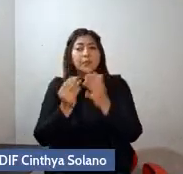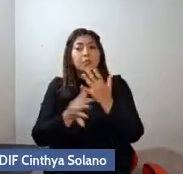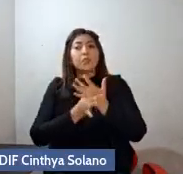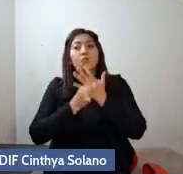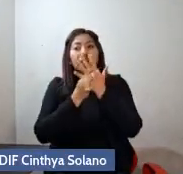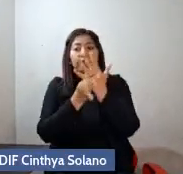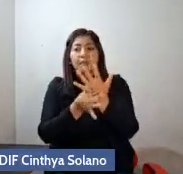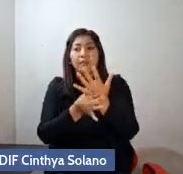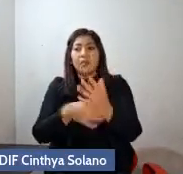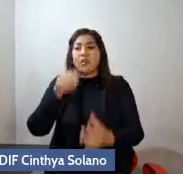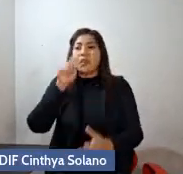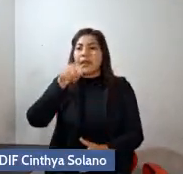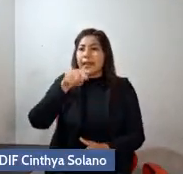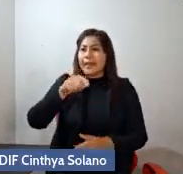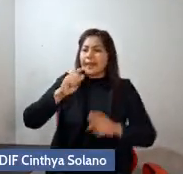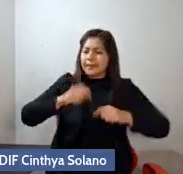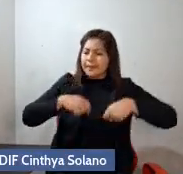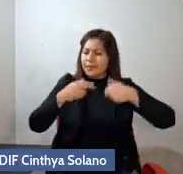de tal